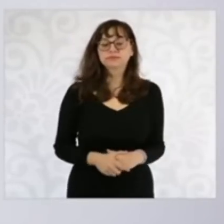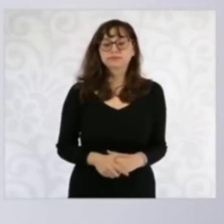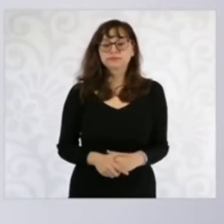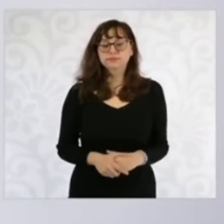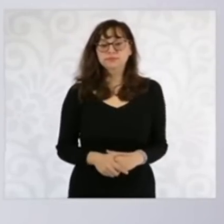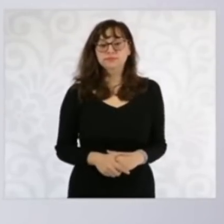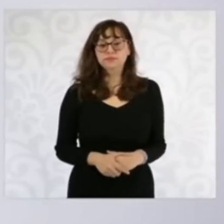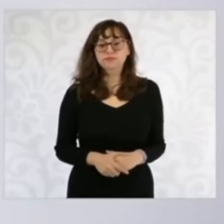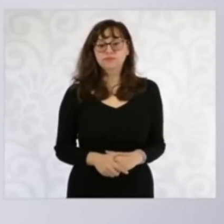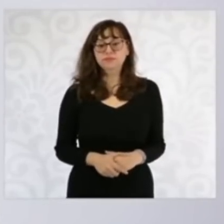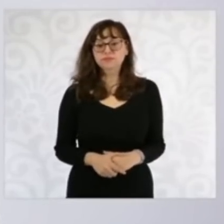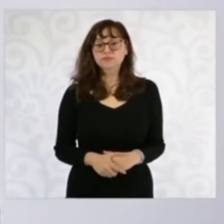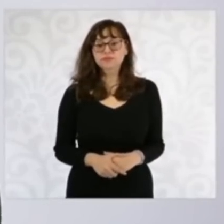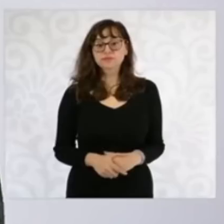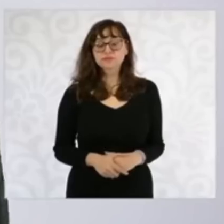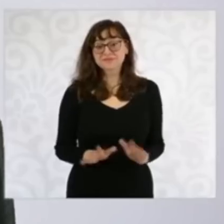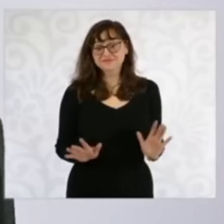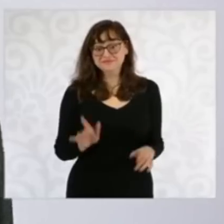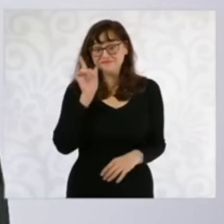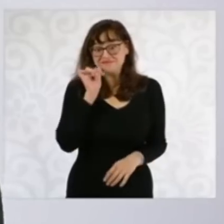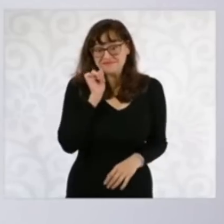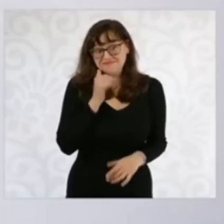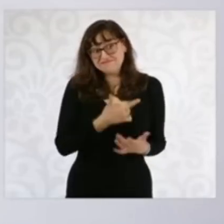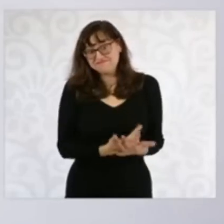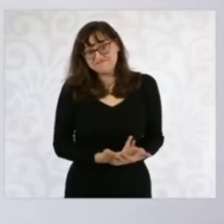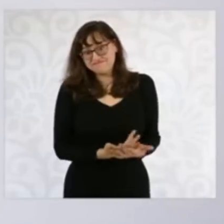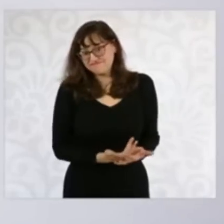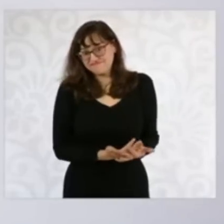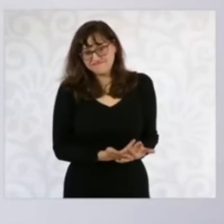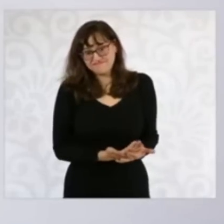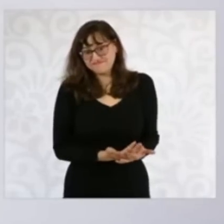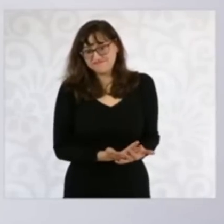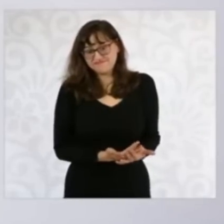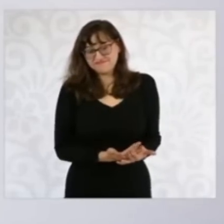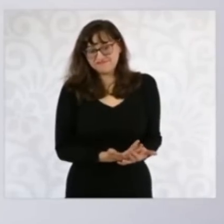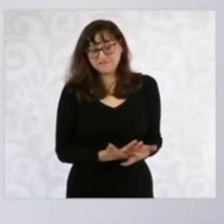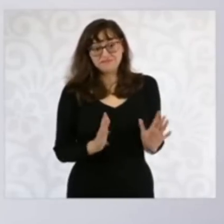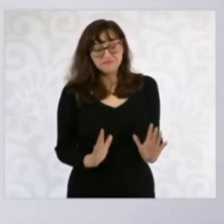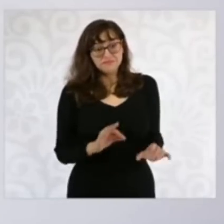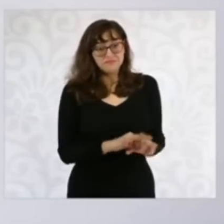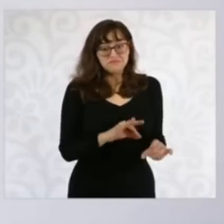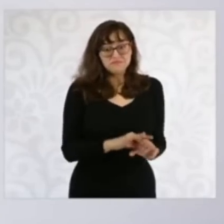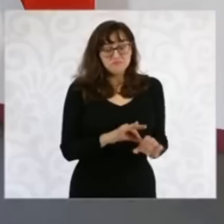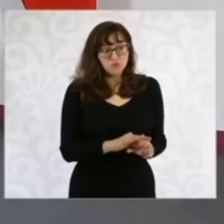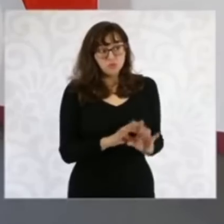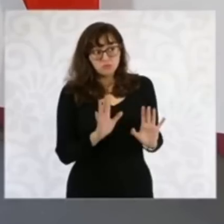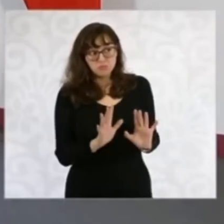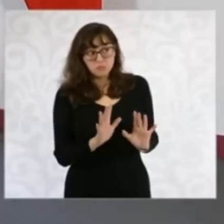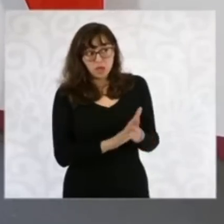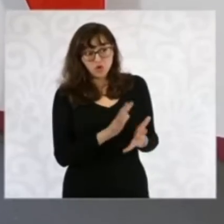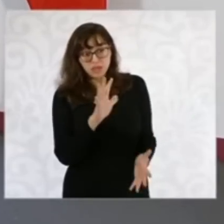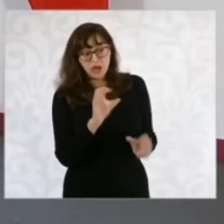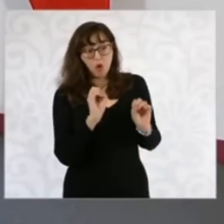Una vez que, vamos a ver qué pasa mañana, quién obtiene la mayoría, si es que mañana hay un